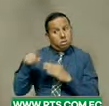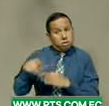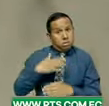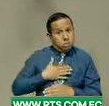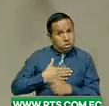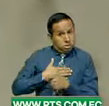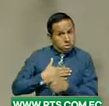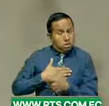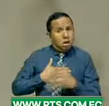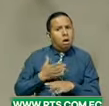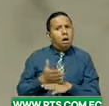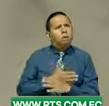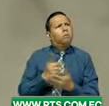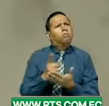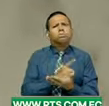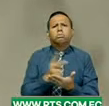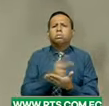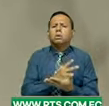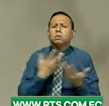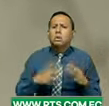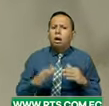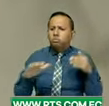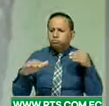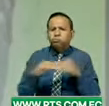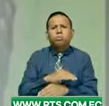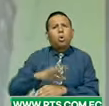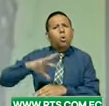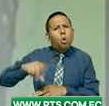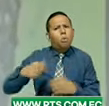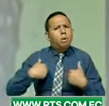también. Hace unas dos semanas también se me metieron a robar, ¿verdad?